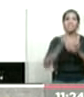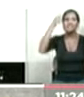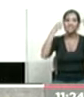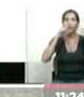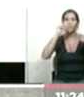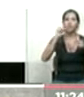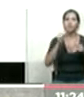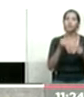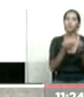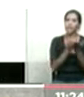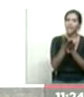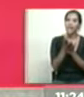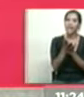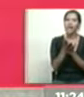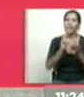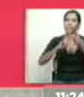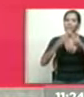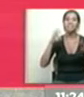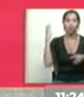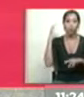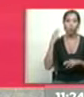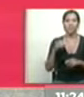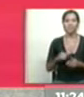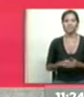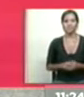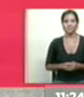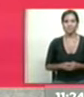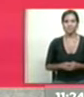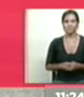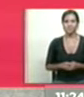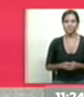fueron leales a la paz en Colombia.